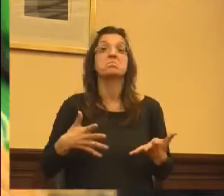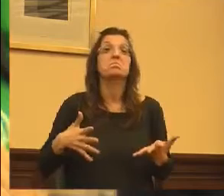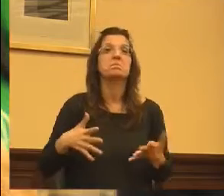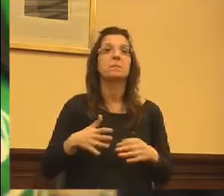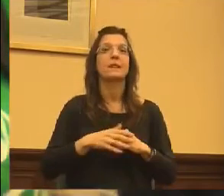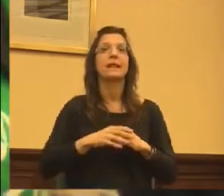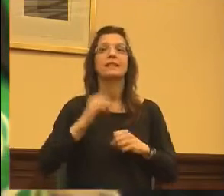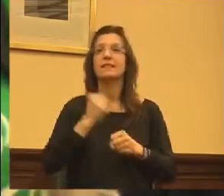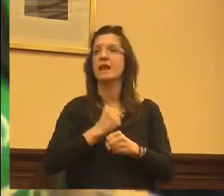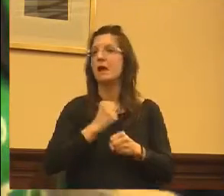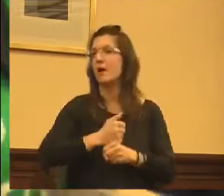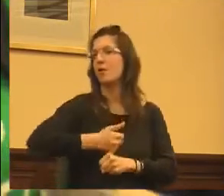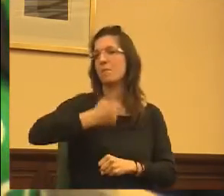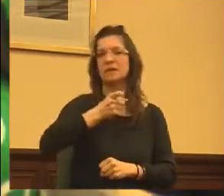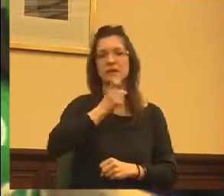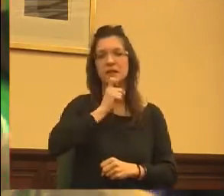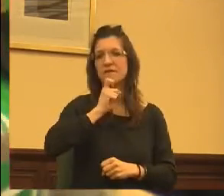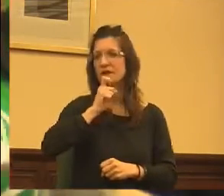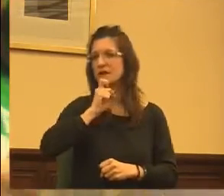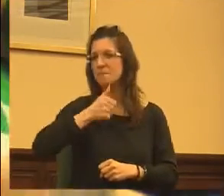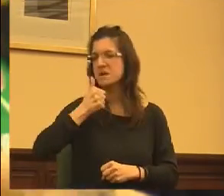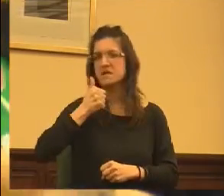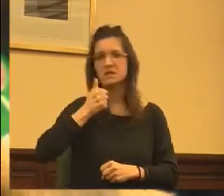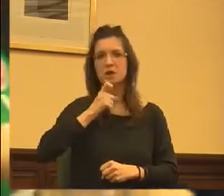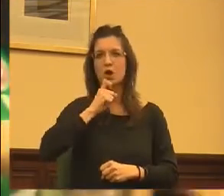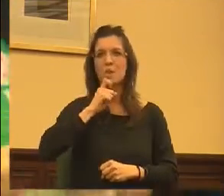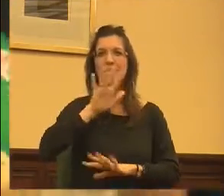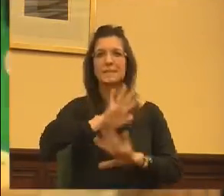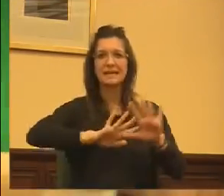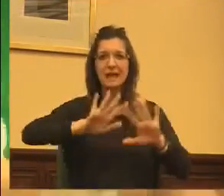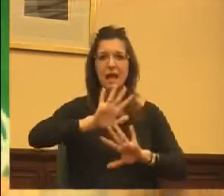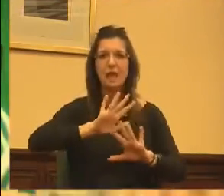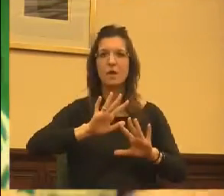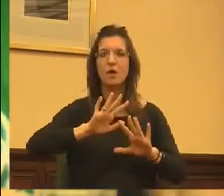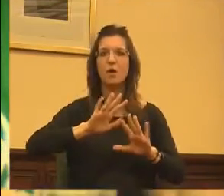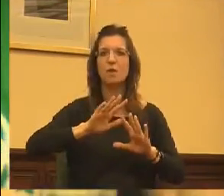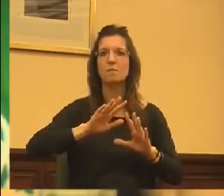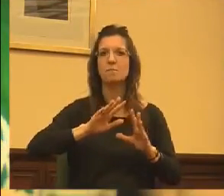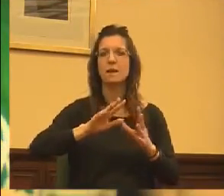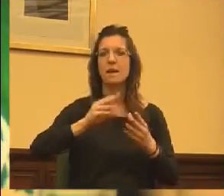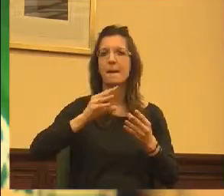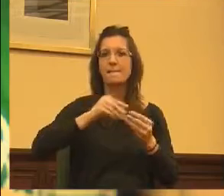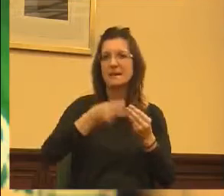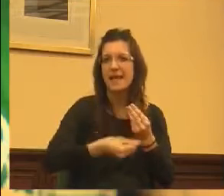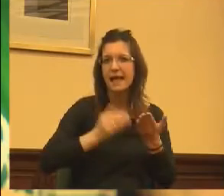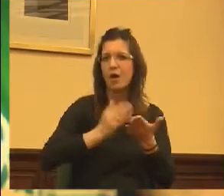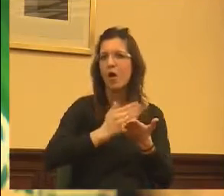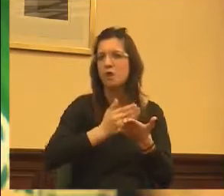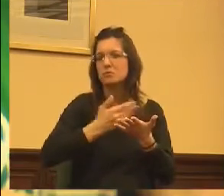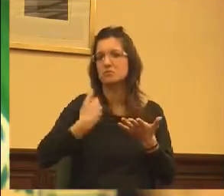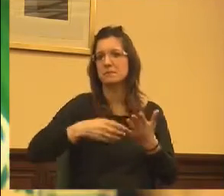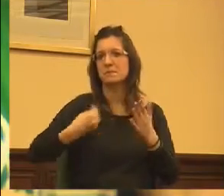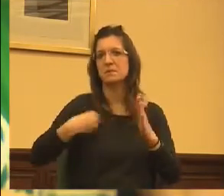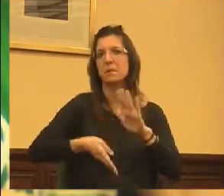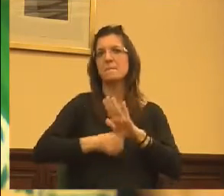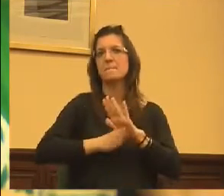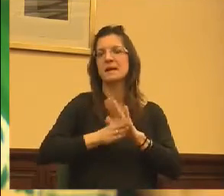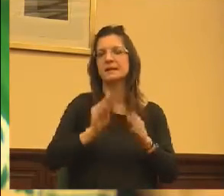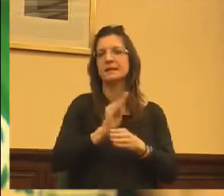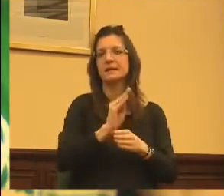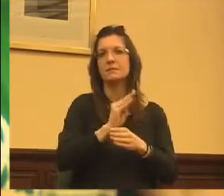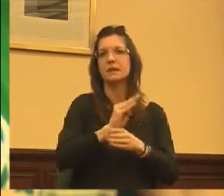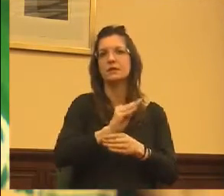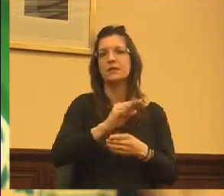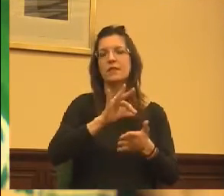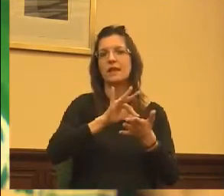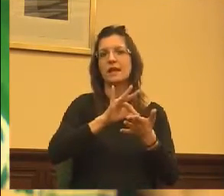Básicamente porque el trabajo complicado, los pliegos están trabajando en ello, ya la jefa de servicio de mantenimiento de edificios, doña Carmen